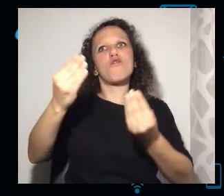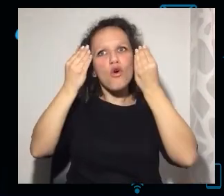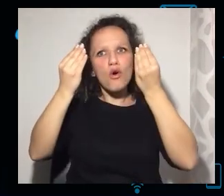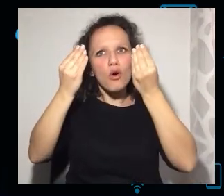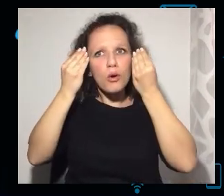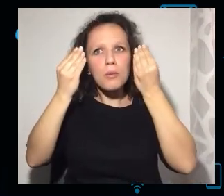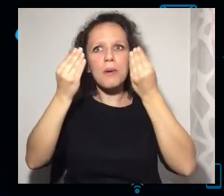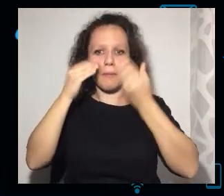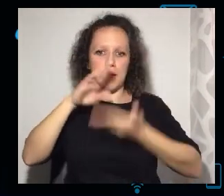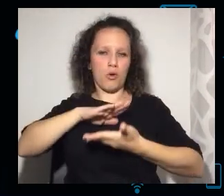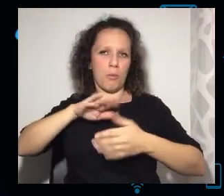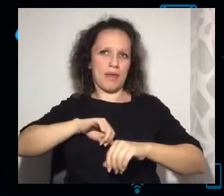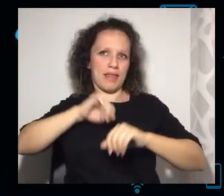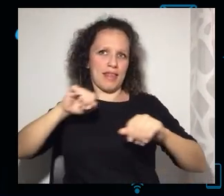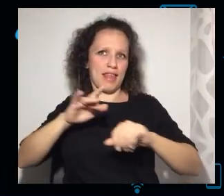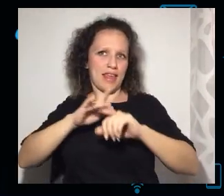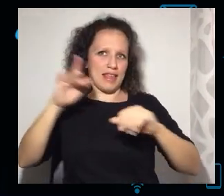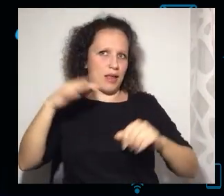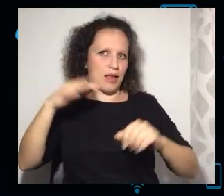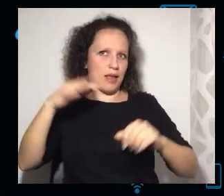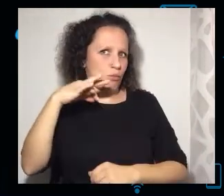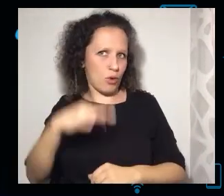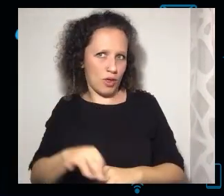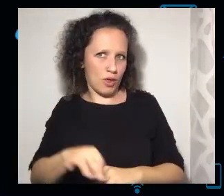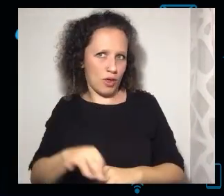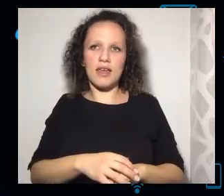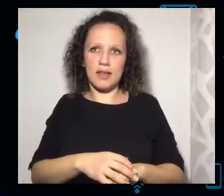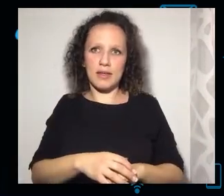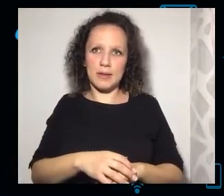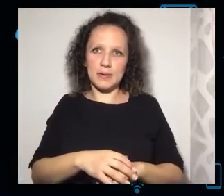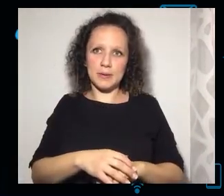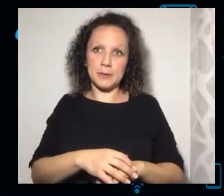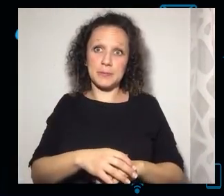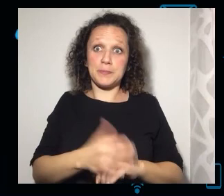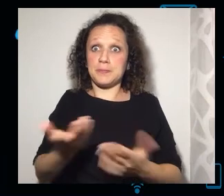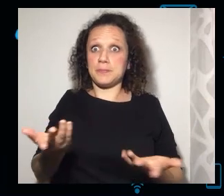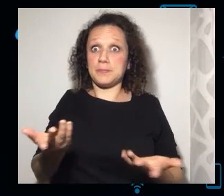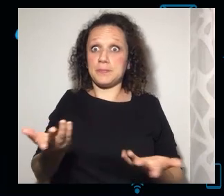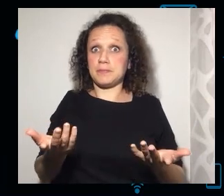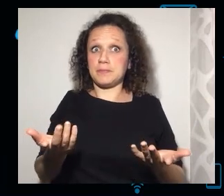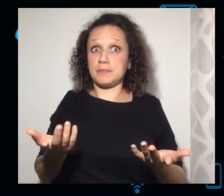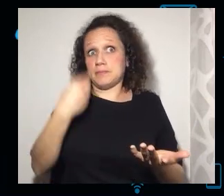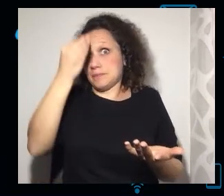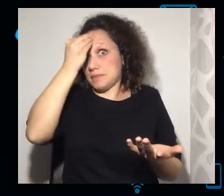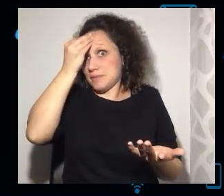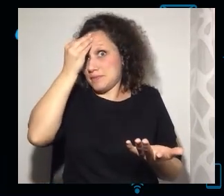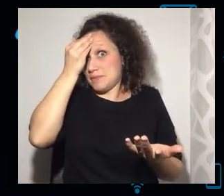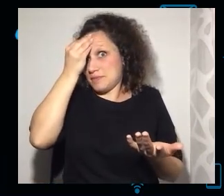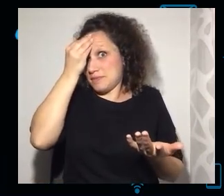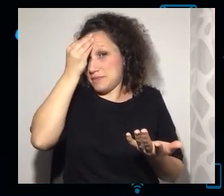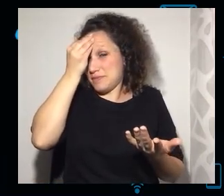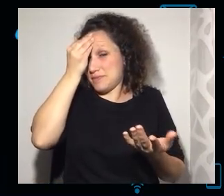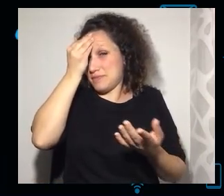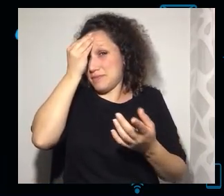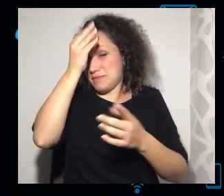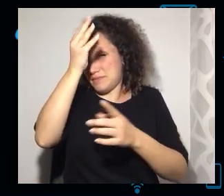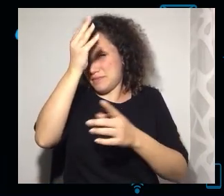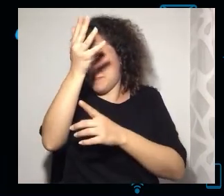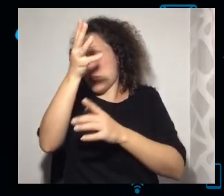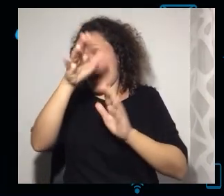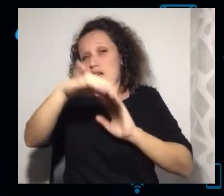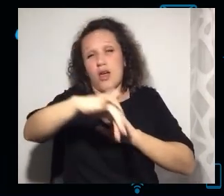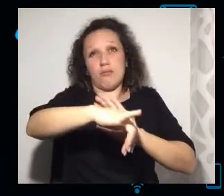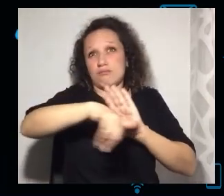de la competencia digital y yo creo que tenemos a nuestro alrededor muchos con muchas posibilidades